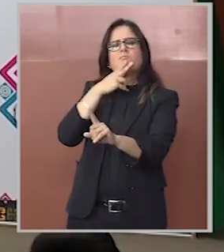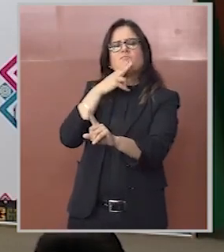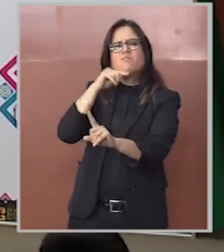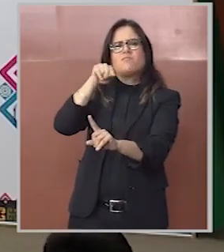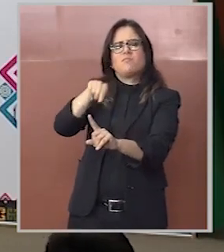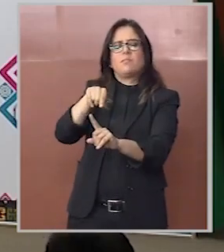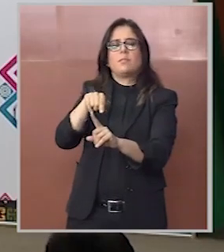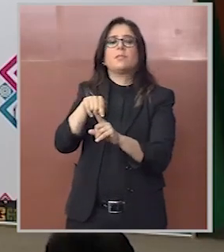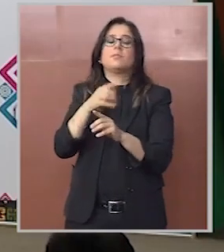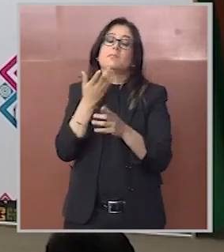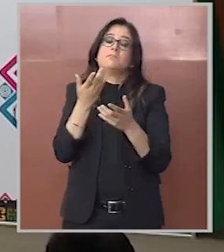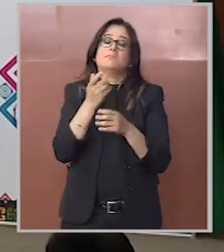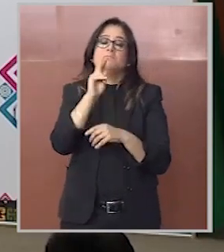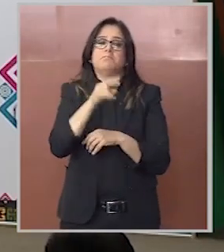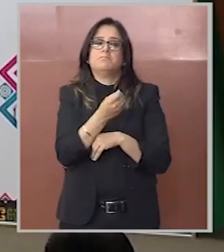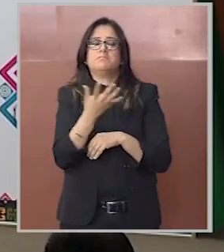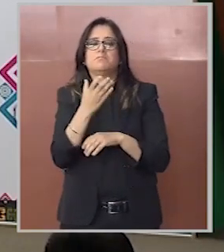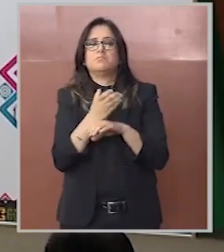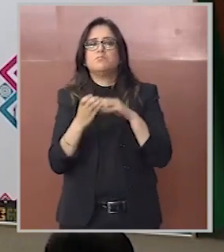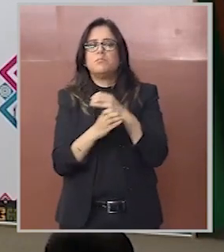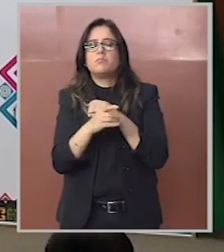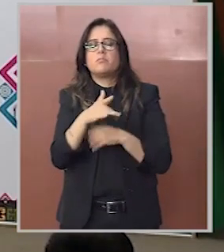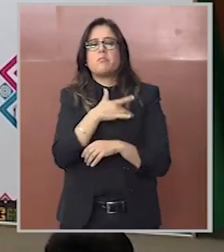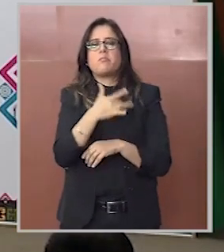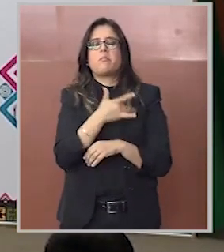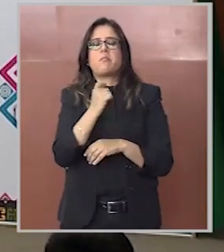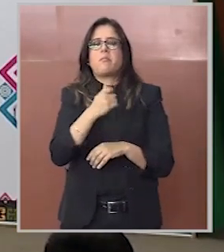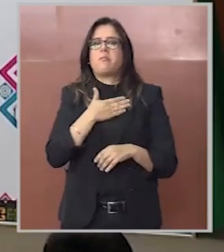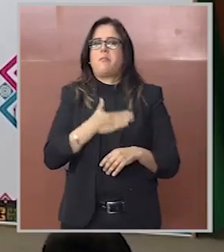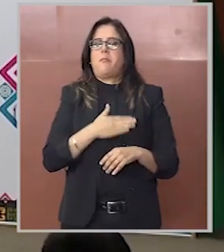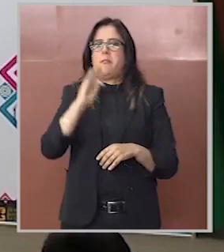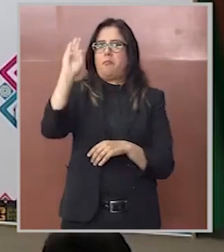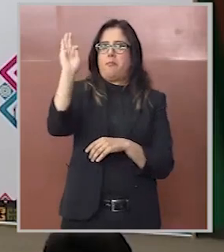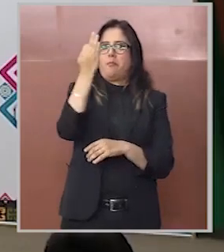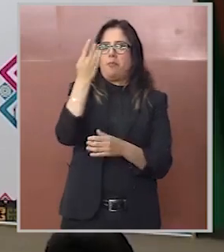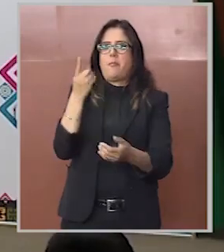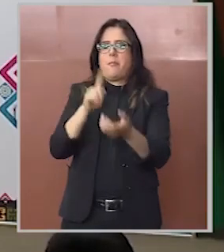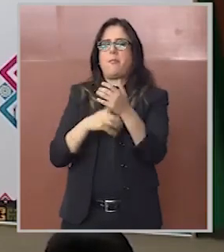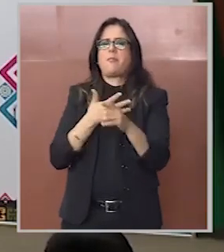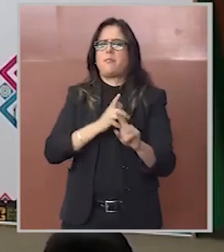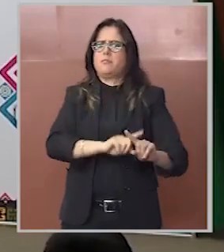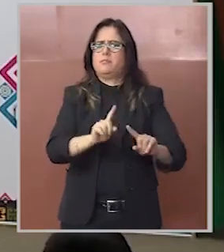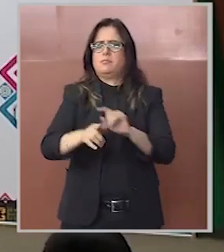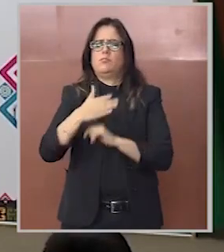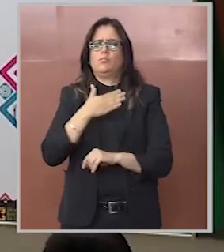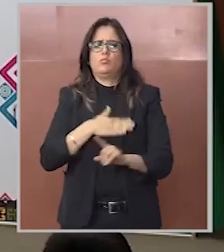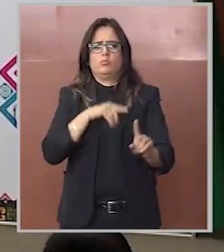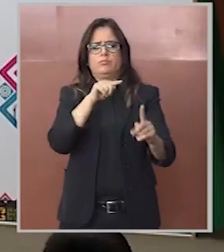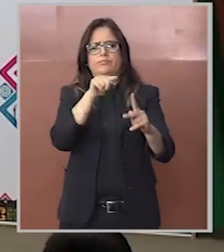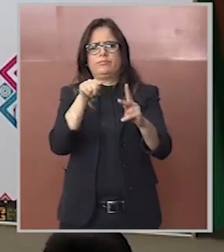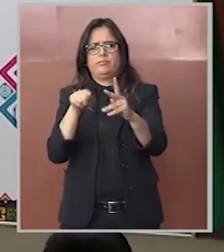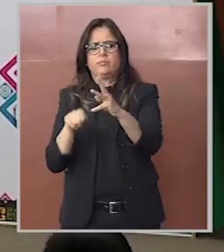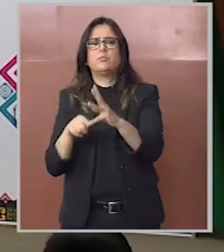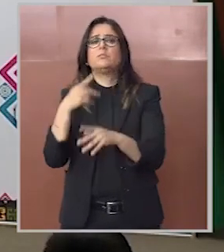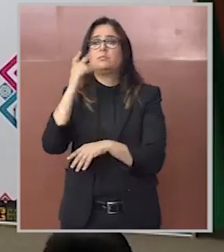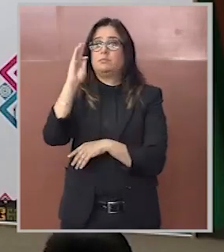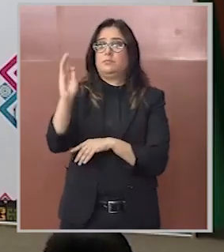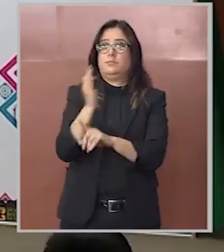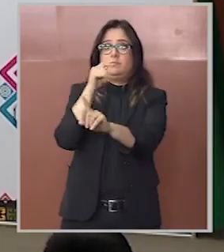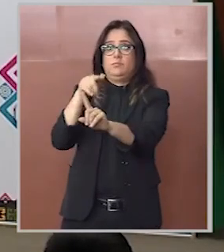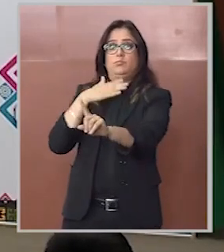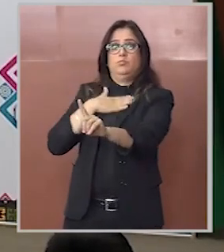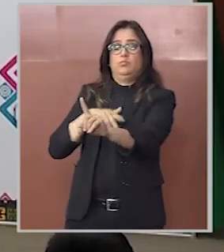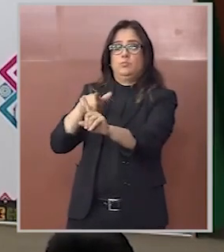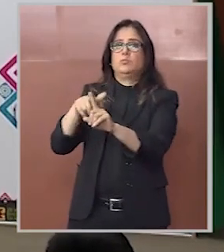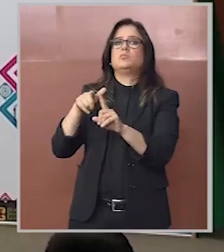una de las cosas es que la justicia Federal pues sabemos que hay diversas justicias y la justicia Federal siempre se ve como la justicia